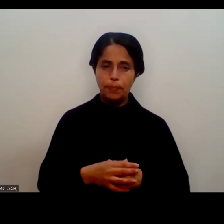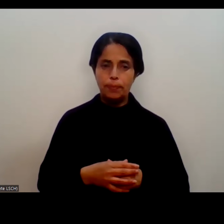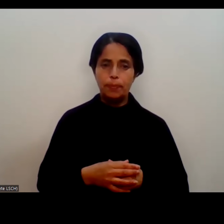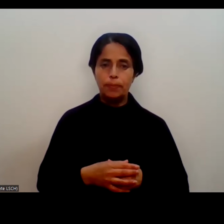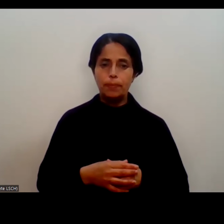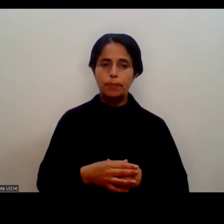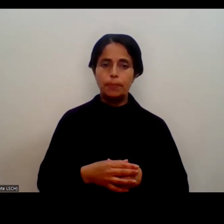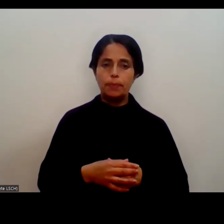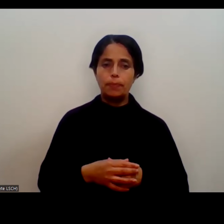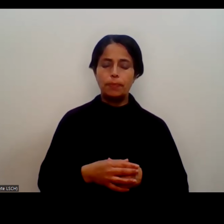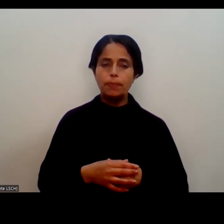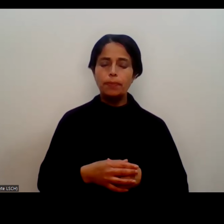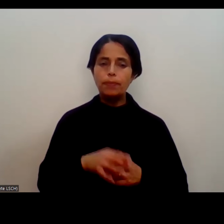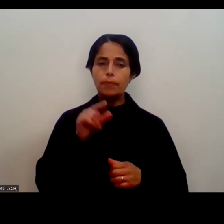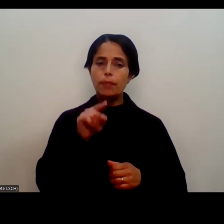Entonces,